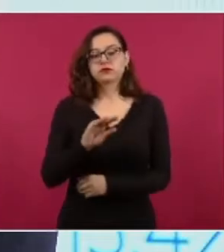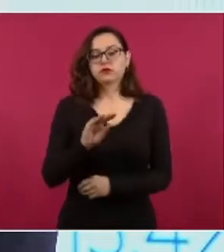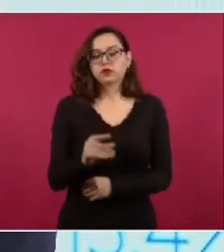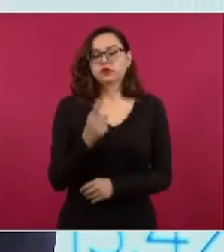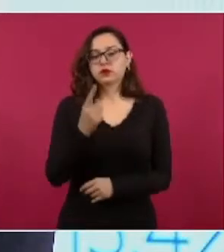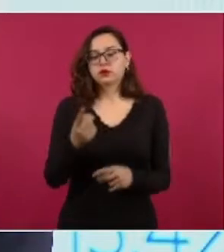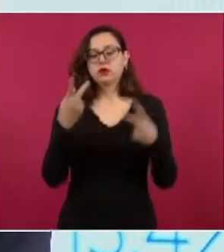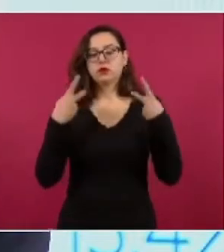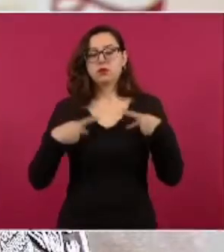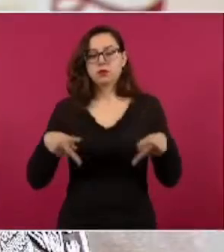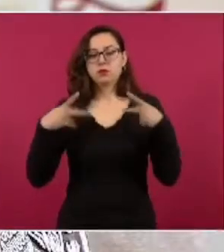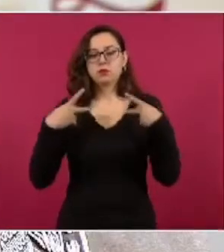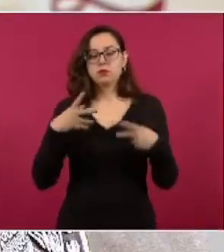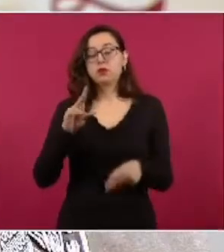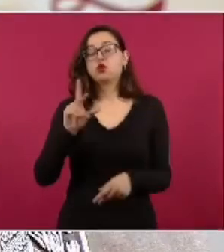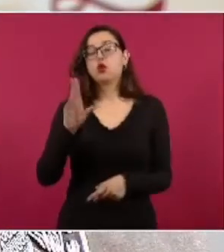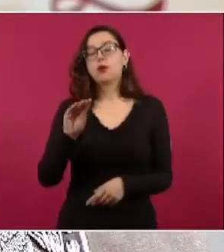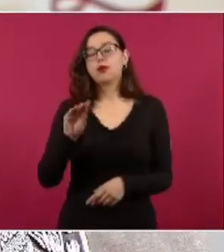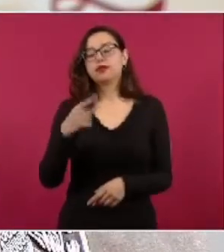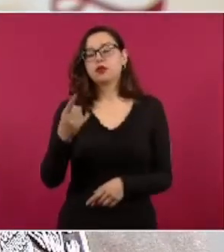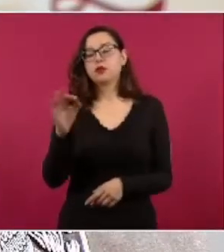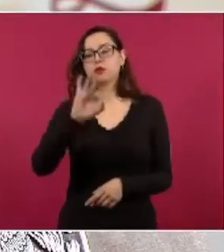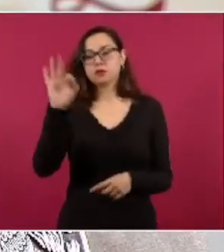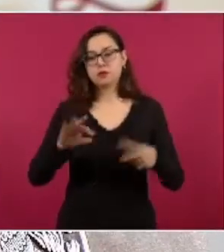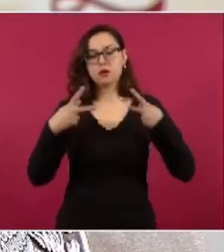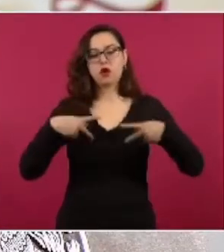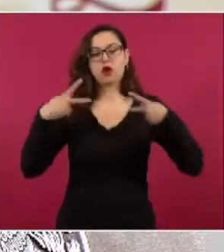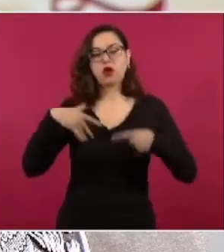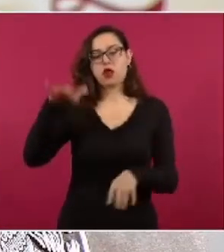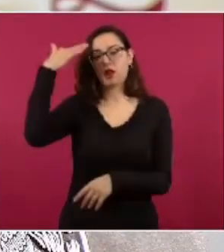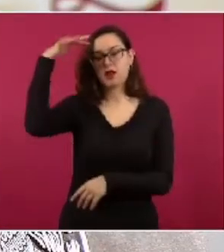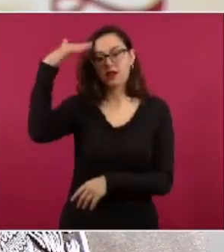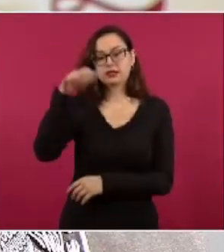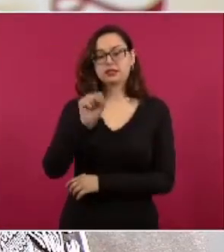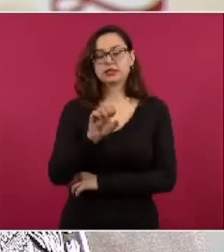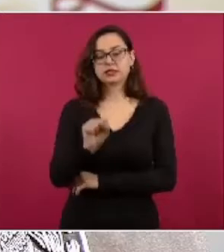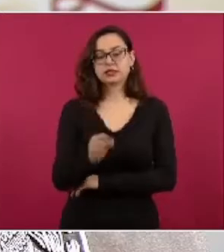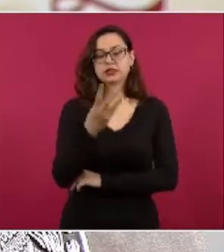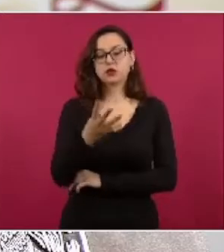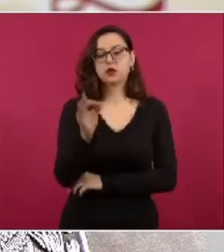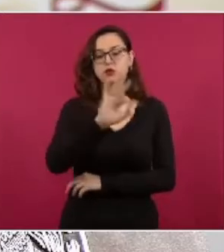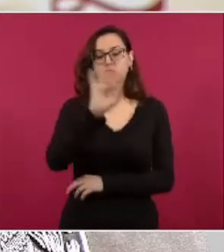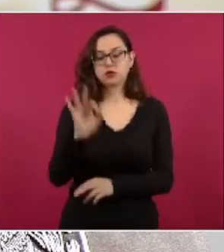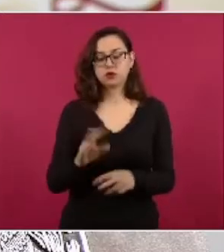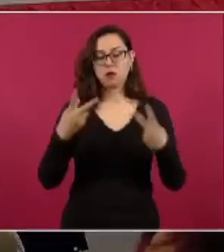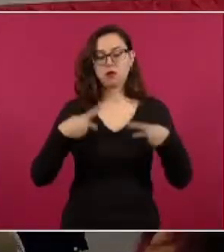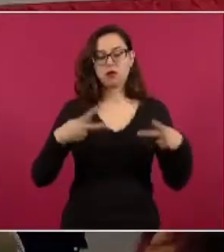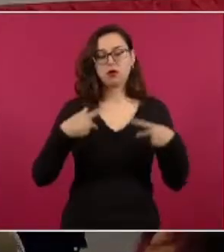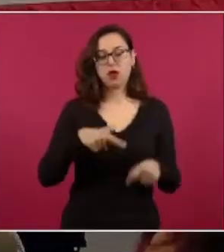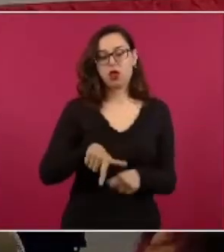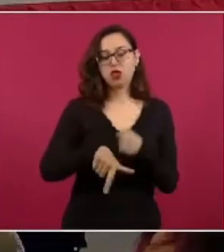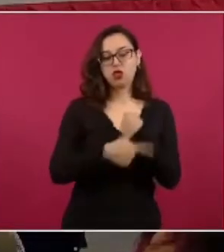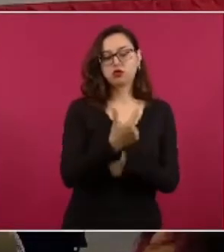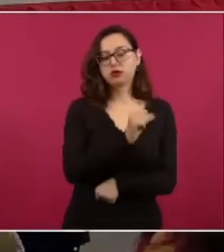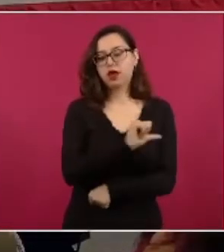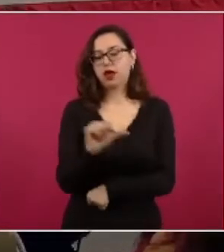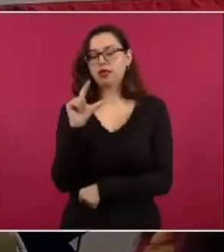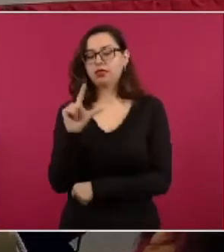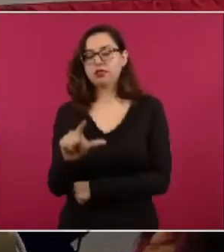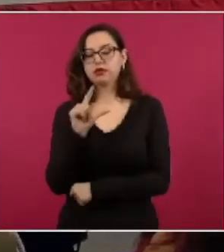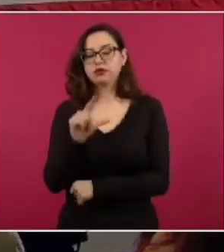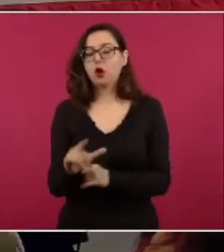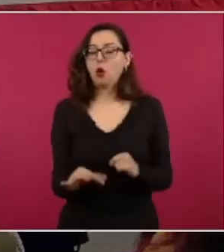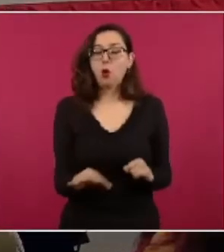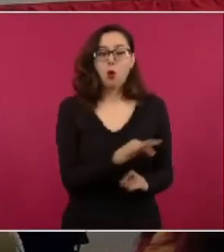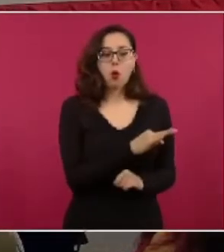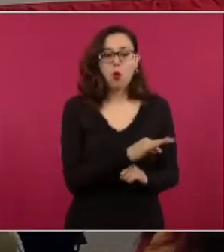personas adultas, 64% en personas adolescentes de 12 a 17 años y finalmente la etapa que